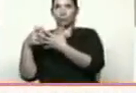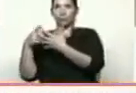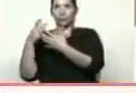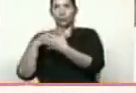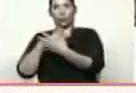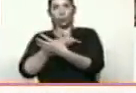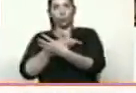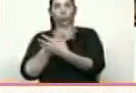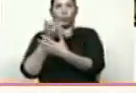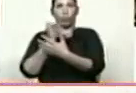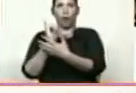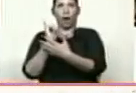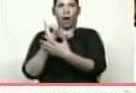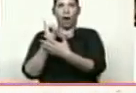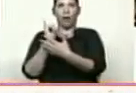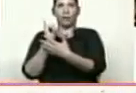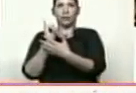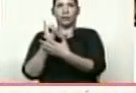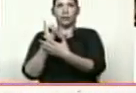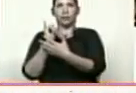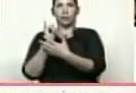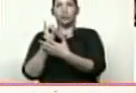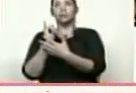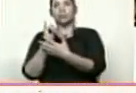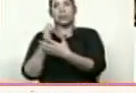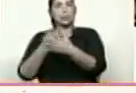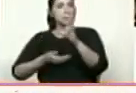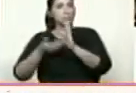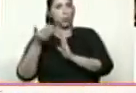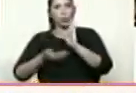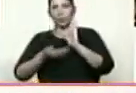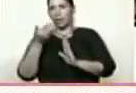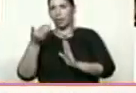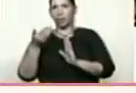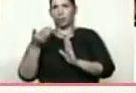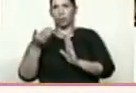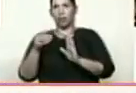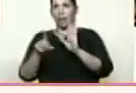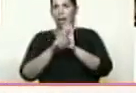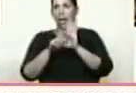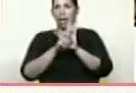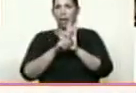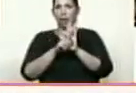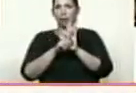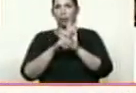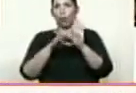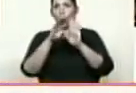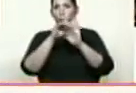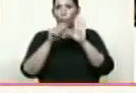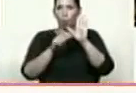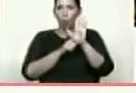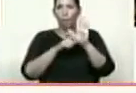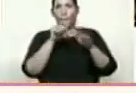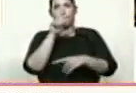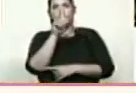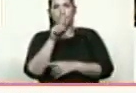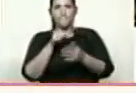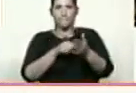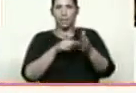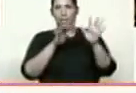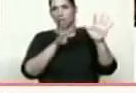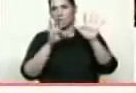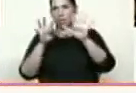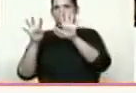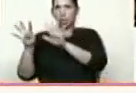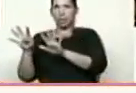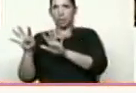arma fundamental que es la Constitución del 99. Yo creo que hoy es un día para reivindicar la Constitución del 99.